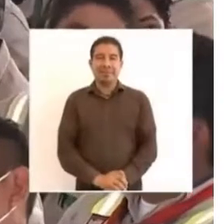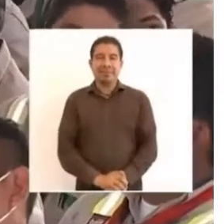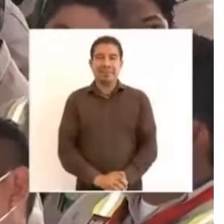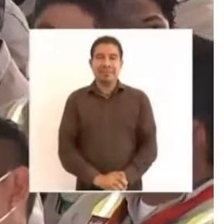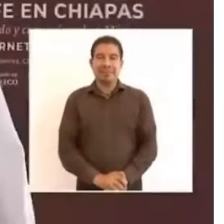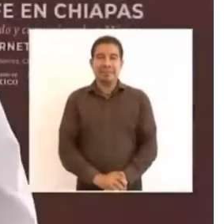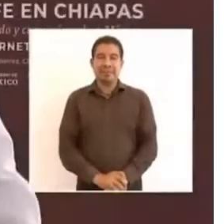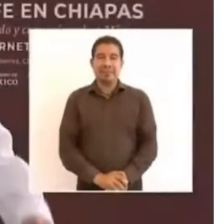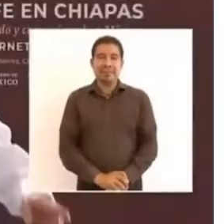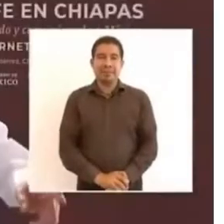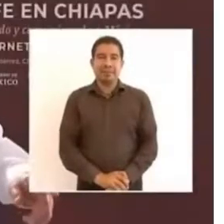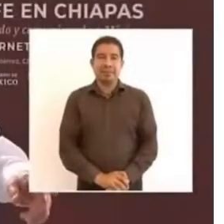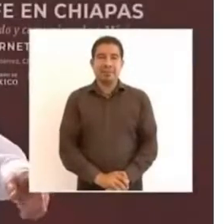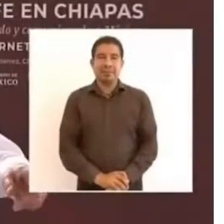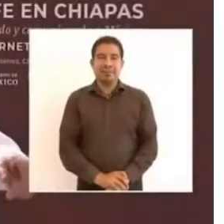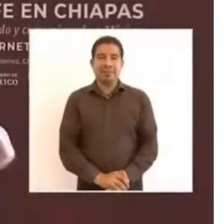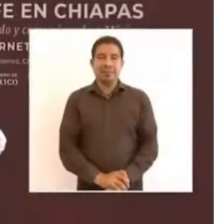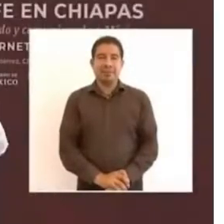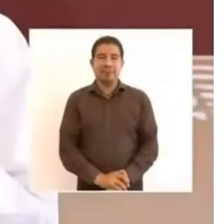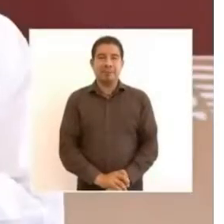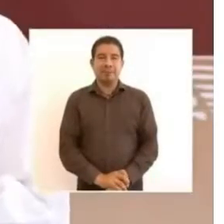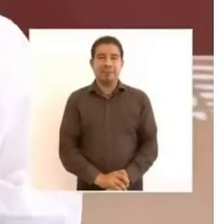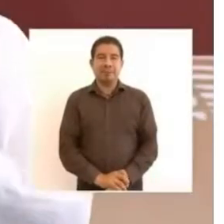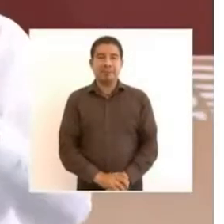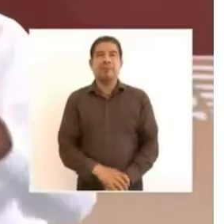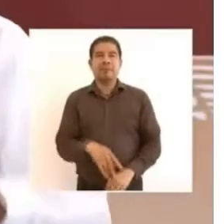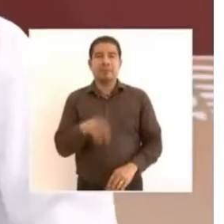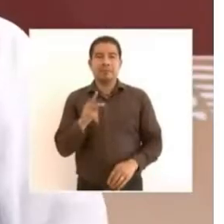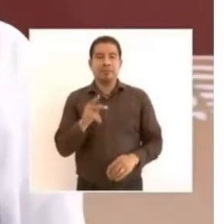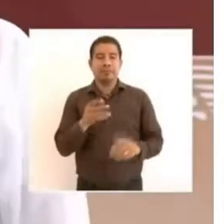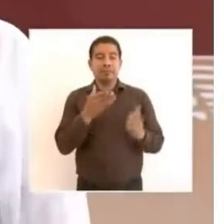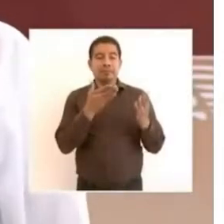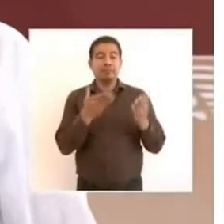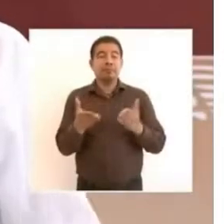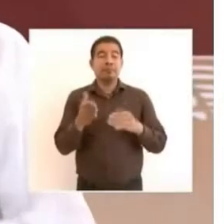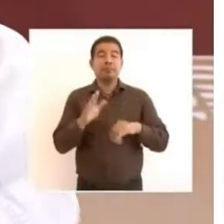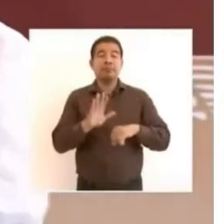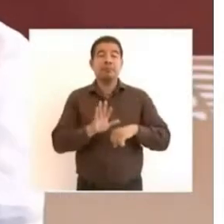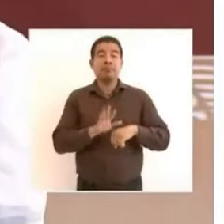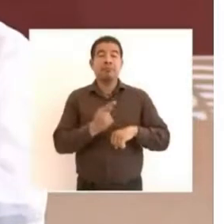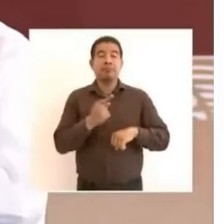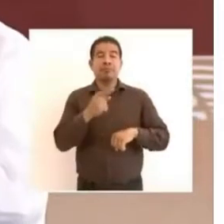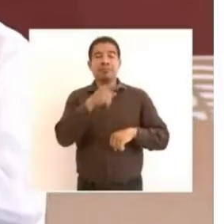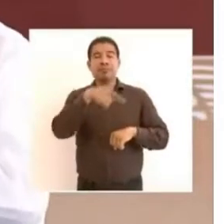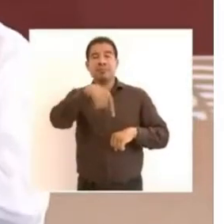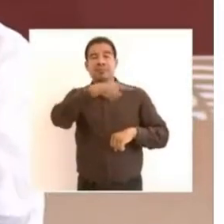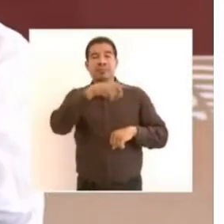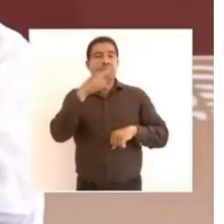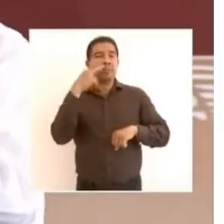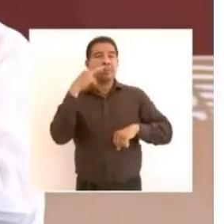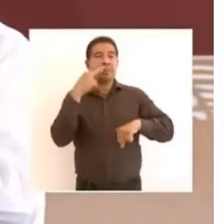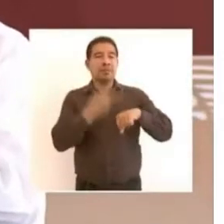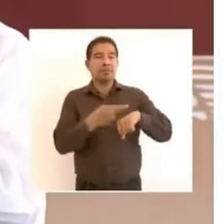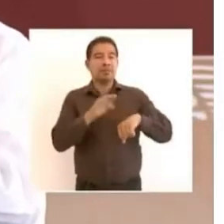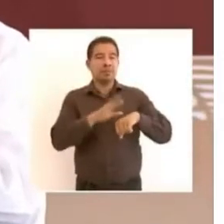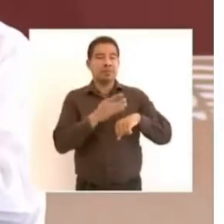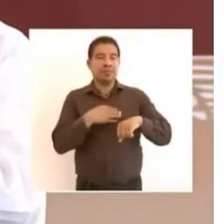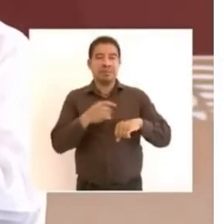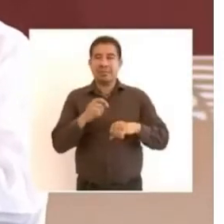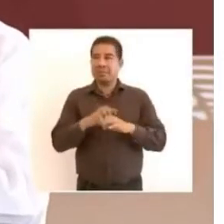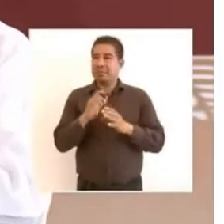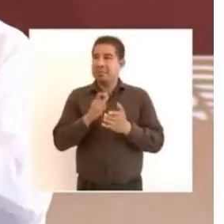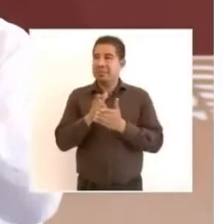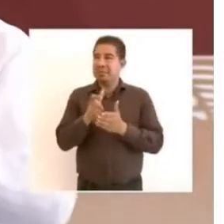a trabajadores de la CFE, y que se les identificaba por mugrosos porque son los que se subían y se bajaban